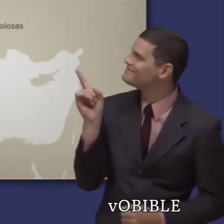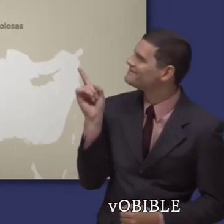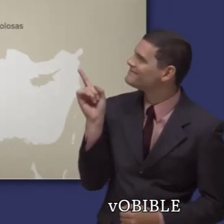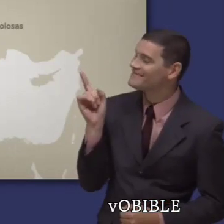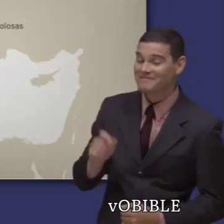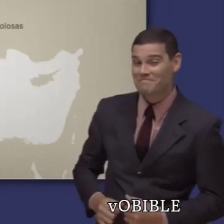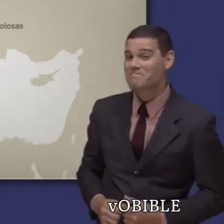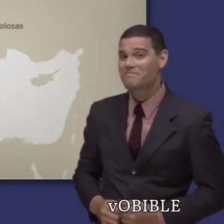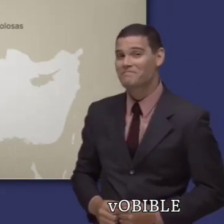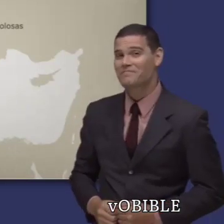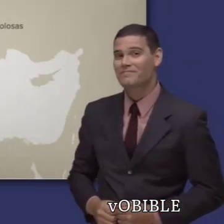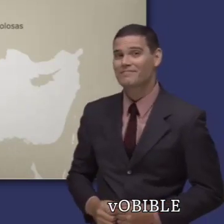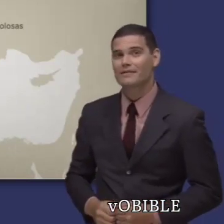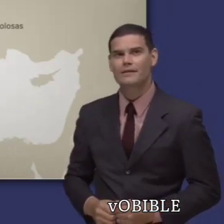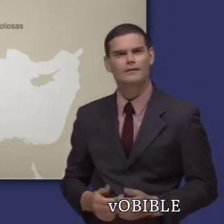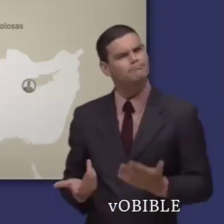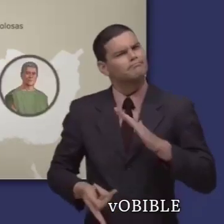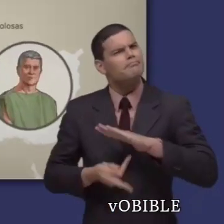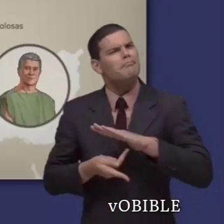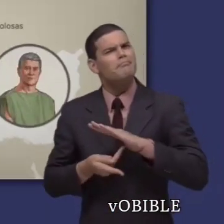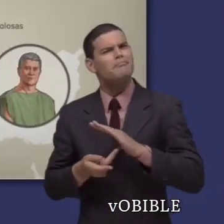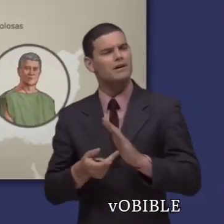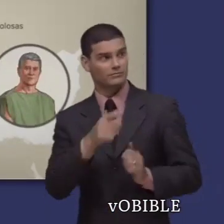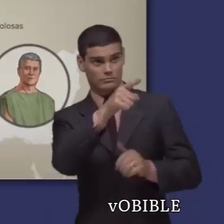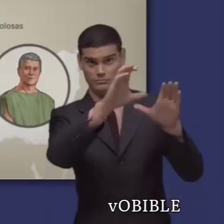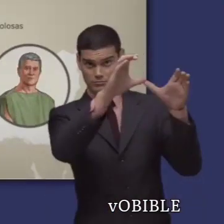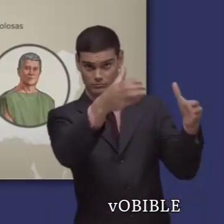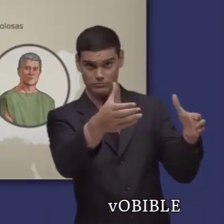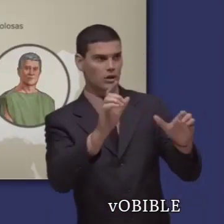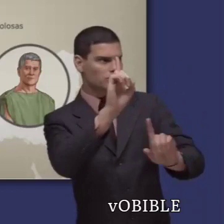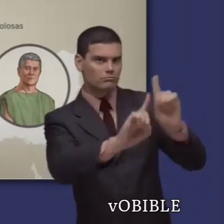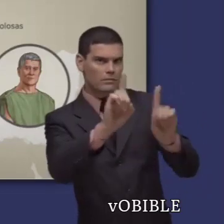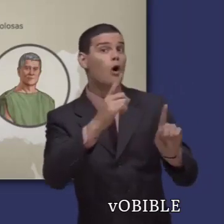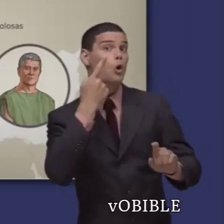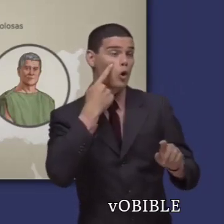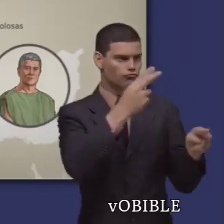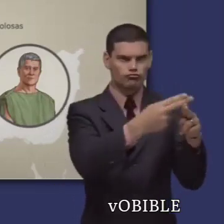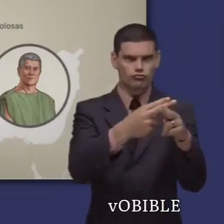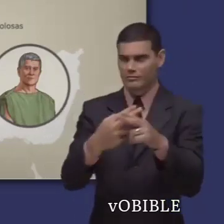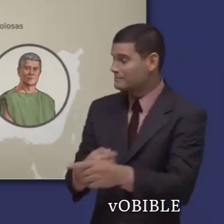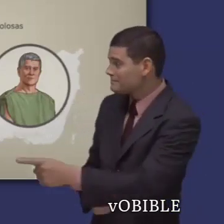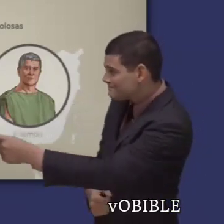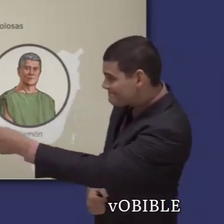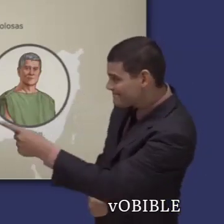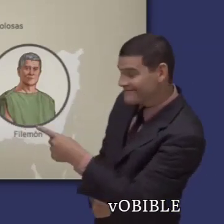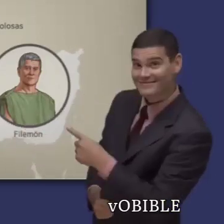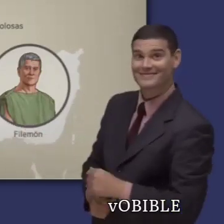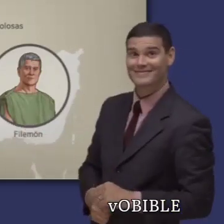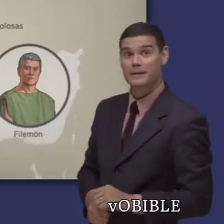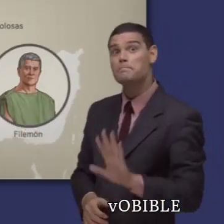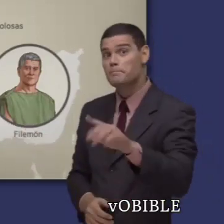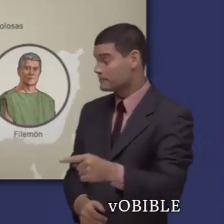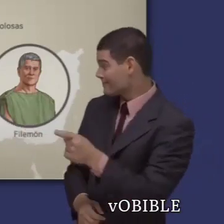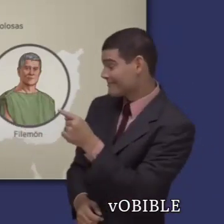Epafras. Sin embargo, Pablo conocía a varios hermanos de la congregación, entre ellos Apfia, Arquipo y